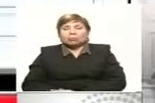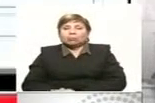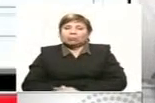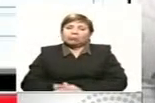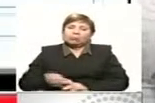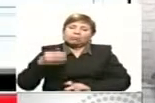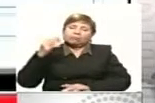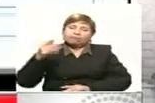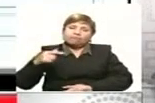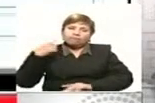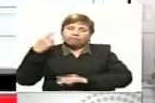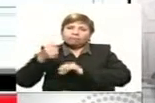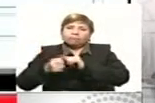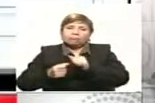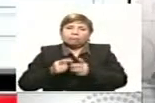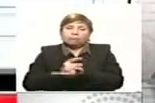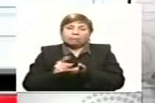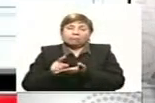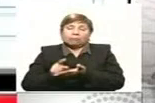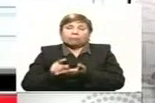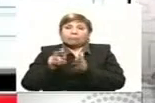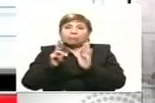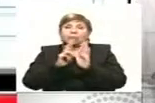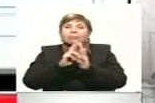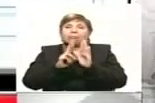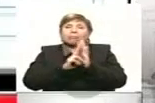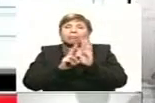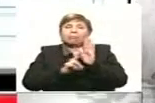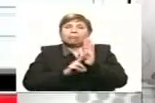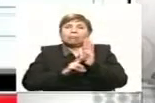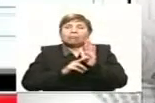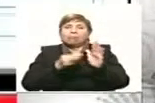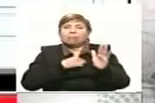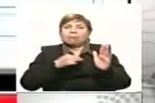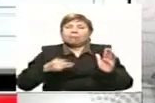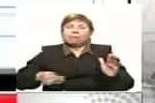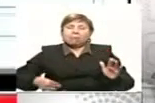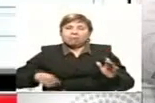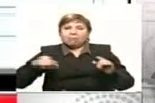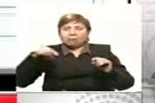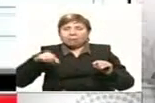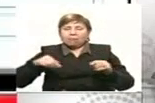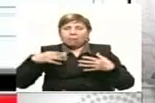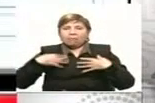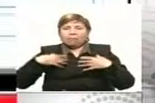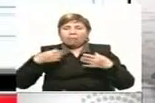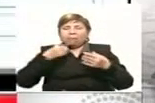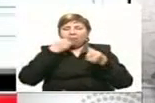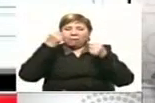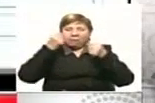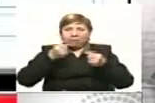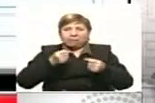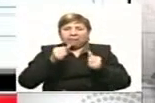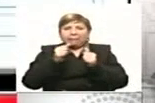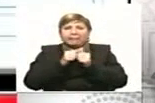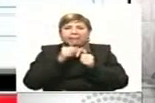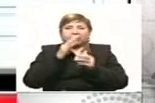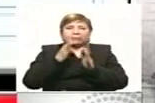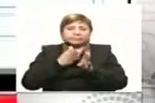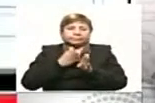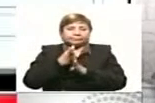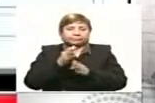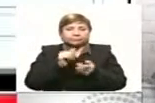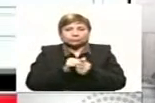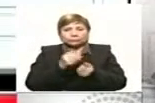semanas, el reglamento de la ley de rectoría del Ministerio de Salud que le permita fortalecer, digamos, su presencia en